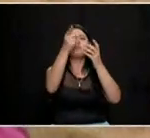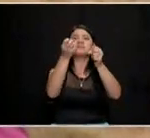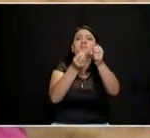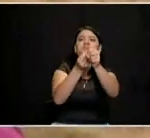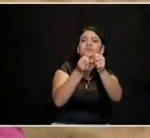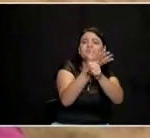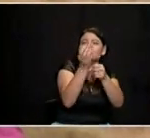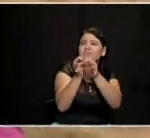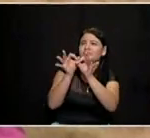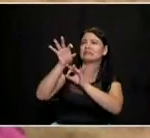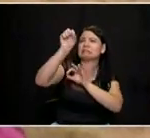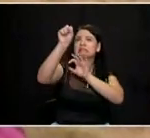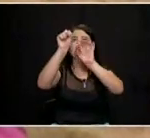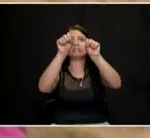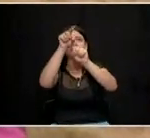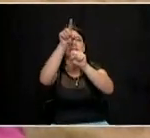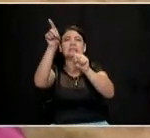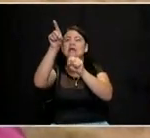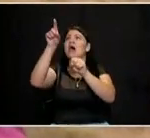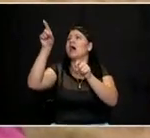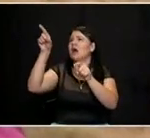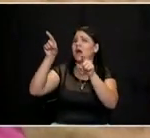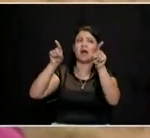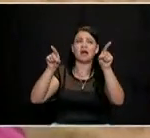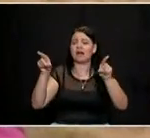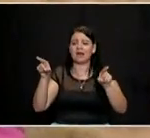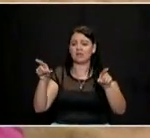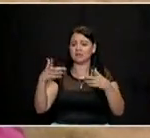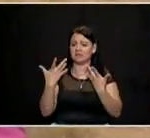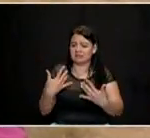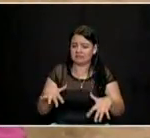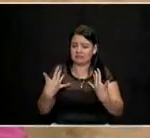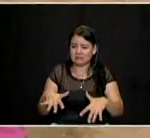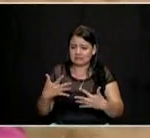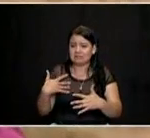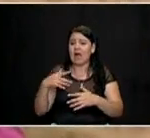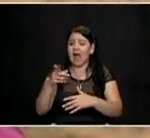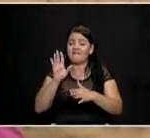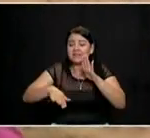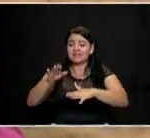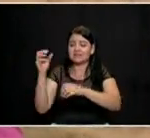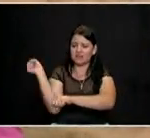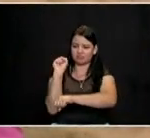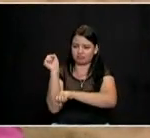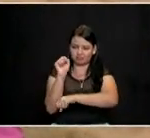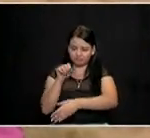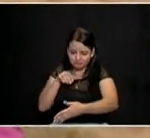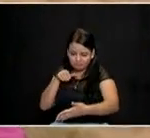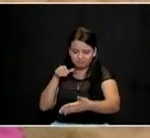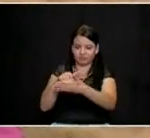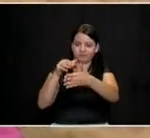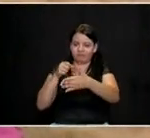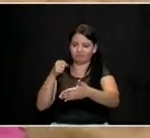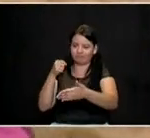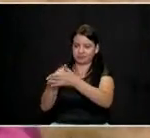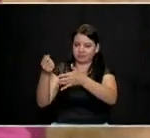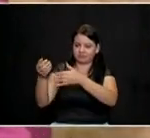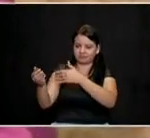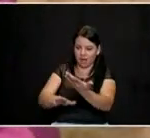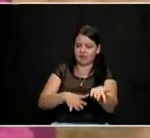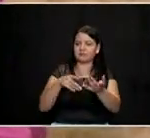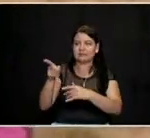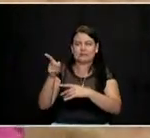encuentra uno constantemente animalitos silvestres atropellados y muertos por los vehículos automotores vamos a desarrollar una